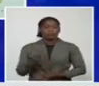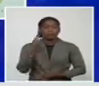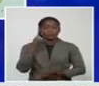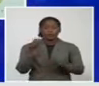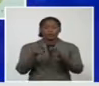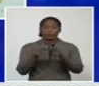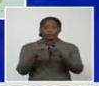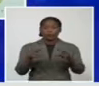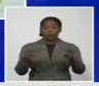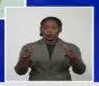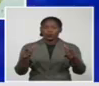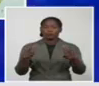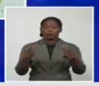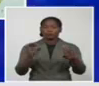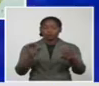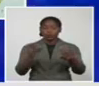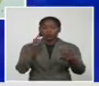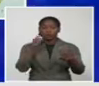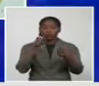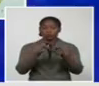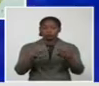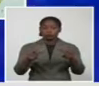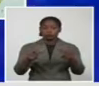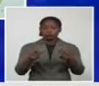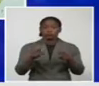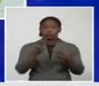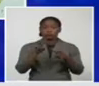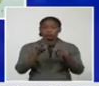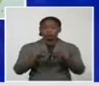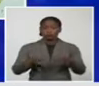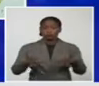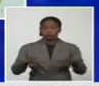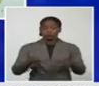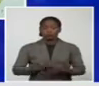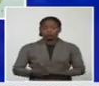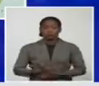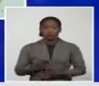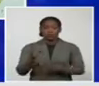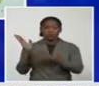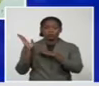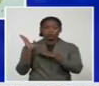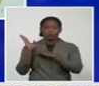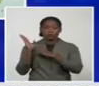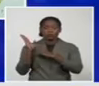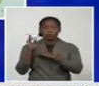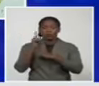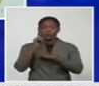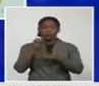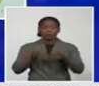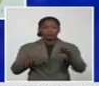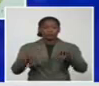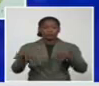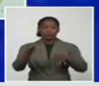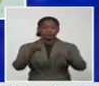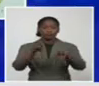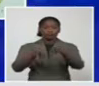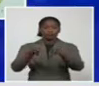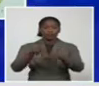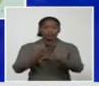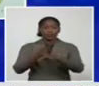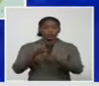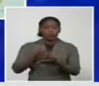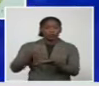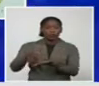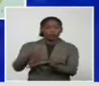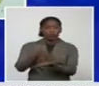de 16 más y, como se puede apreciar ahí, con una dispersión que abarca 10 de